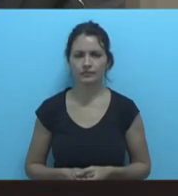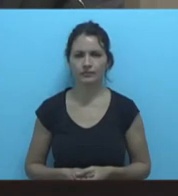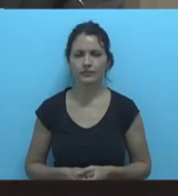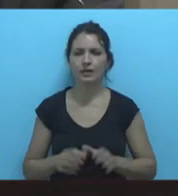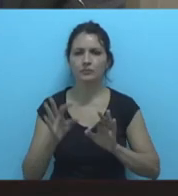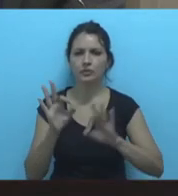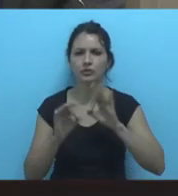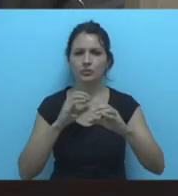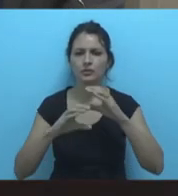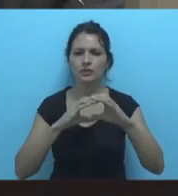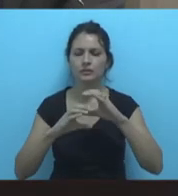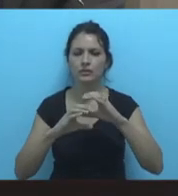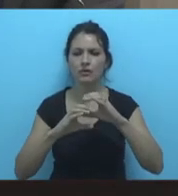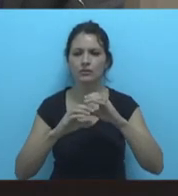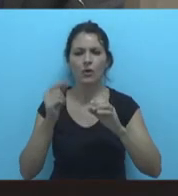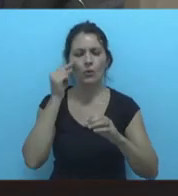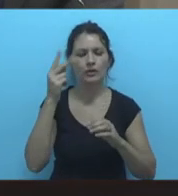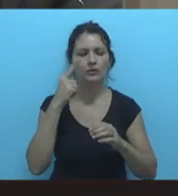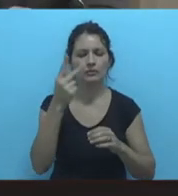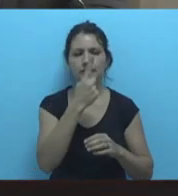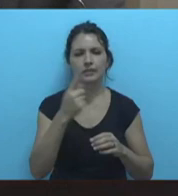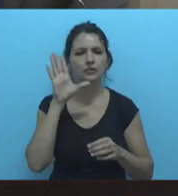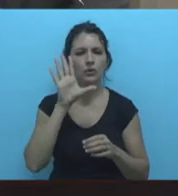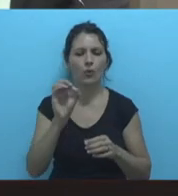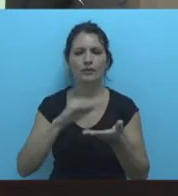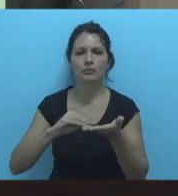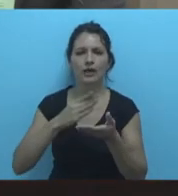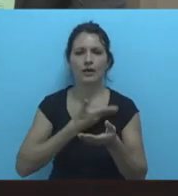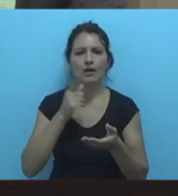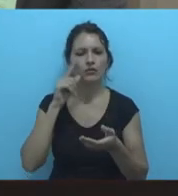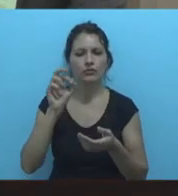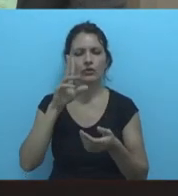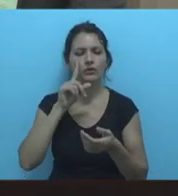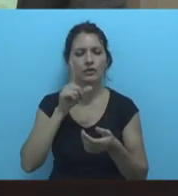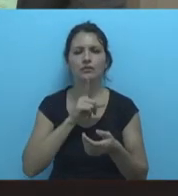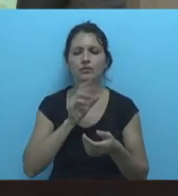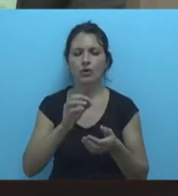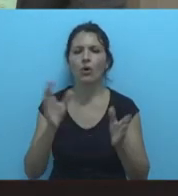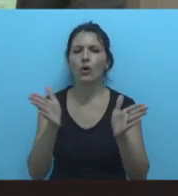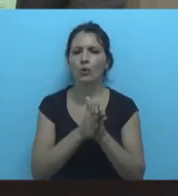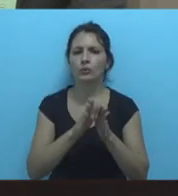Proyecto de comunicación 42.150, diputada Florito, que lleva adjunto el proyecto de comunicación